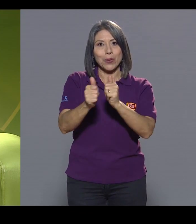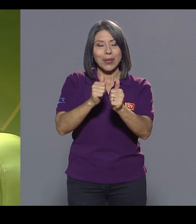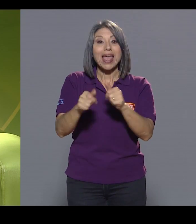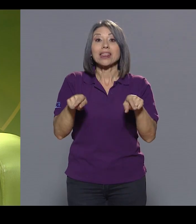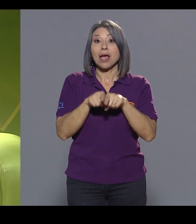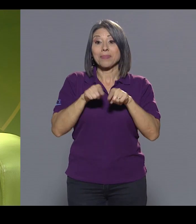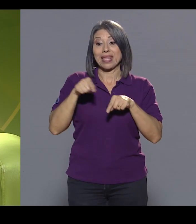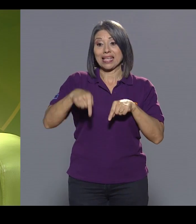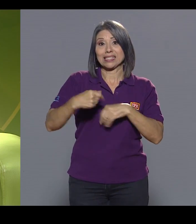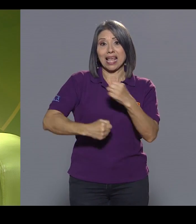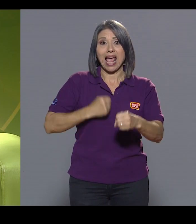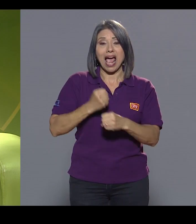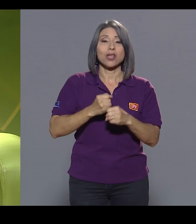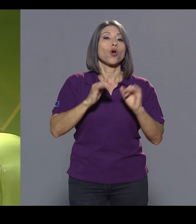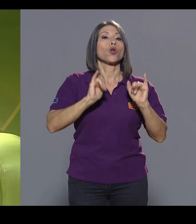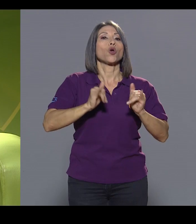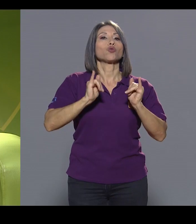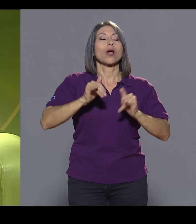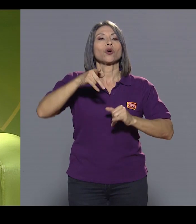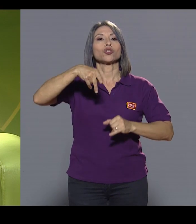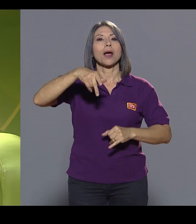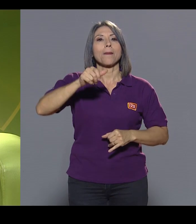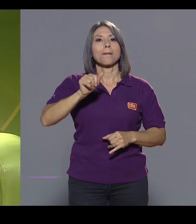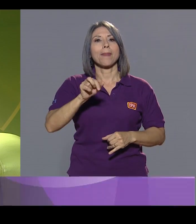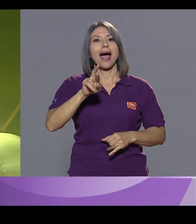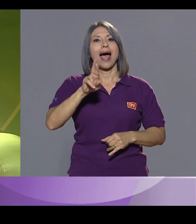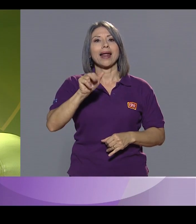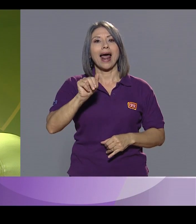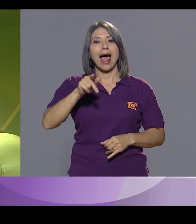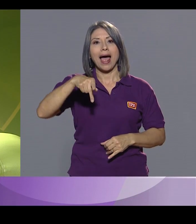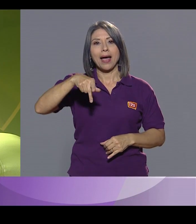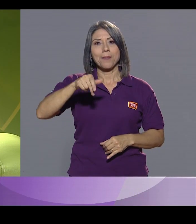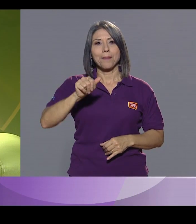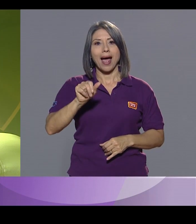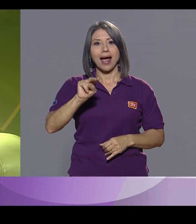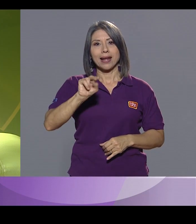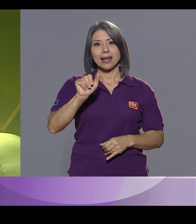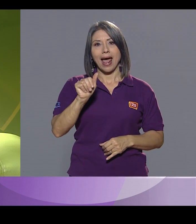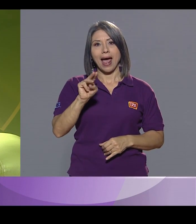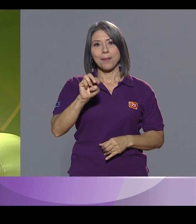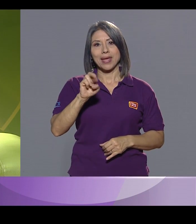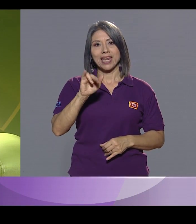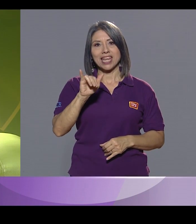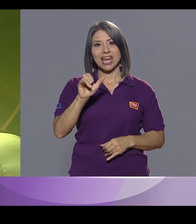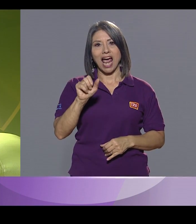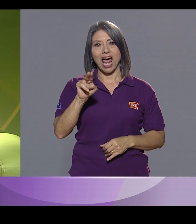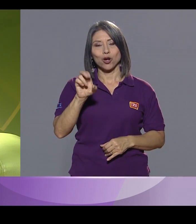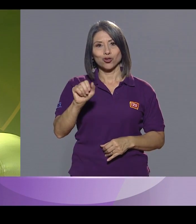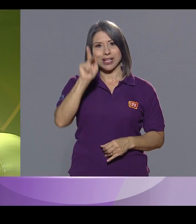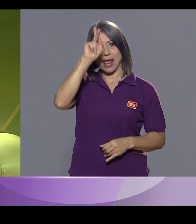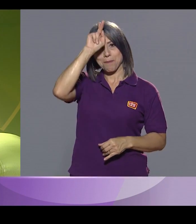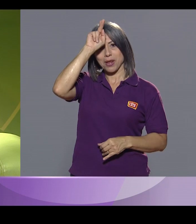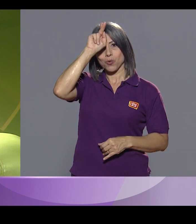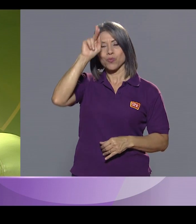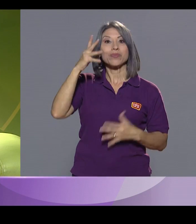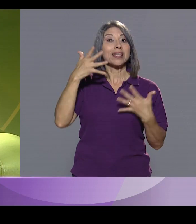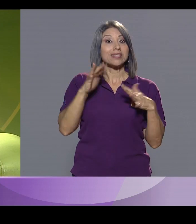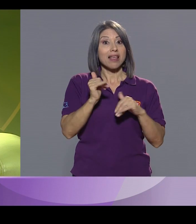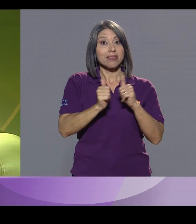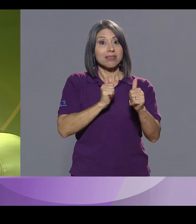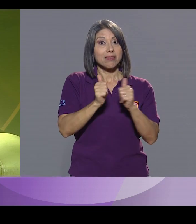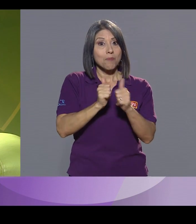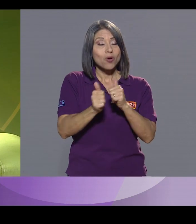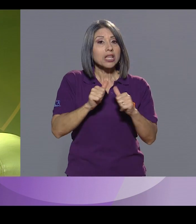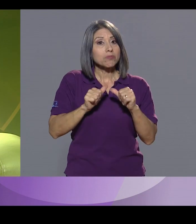año tenemos los Juegos Parapanamericanos en Perú, ¿verdad? Entonces son procesos. El deporte paralímpico sigue funcionando, lo